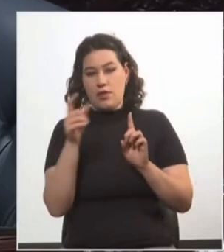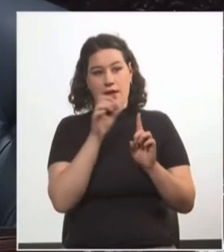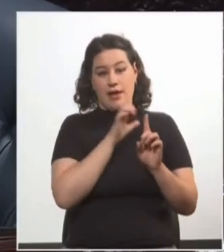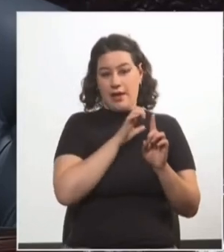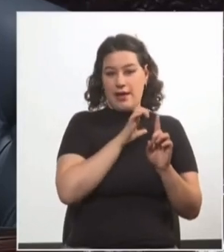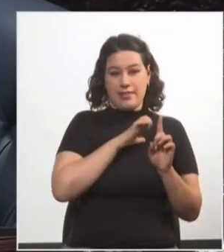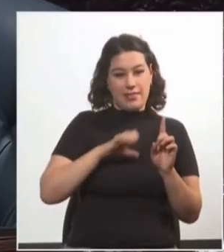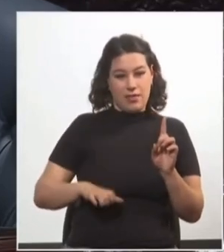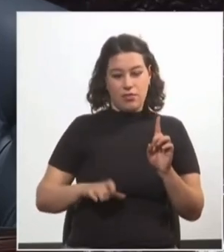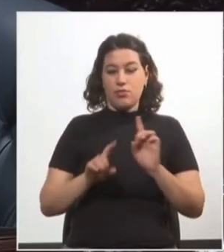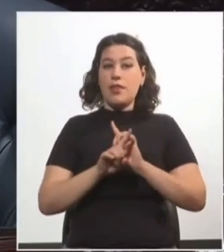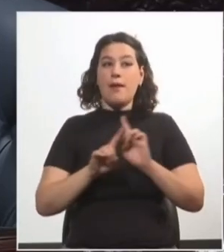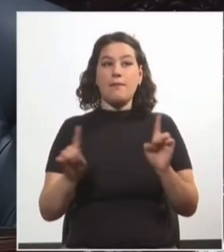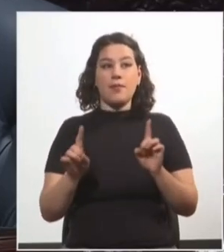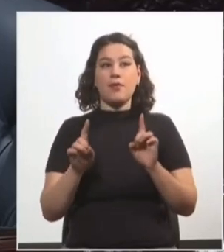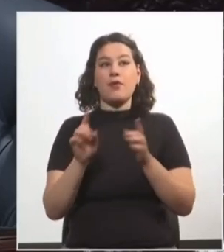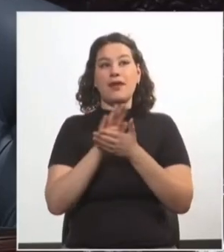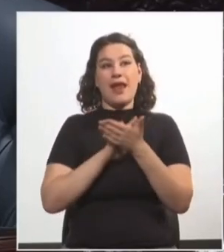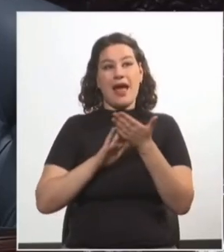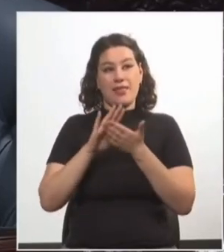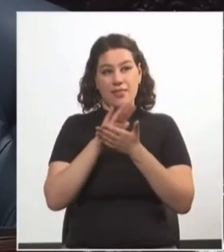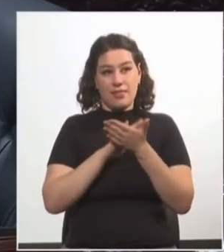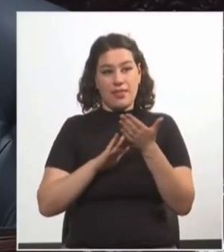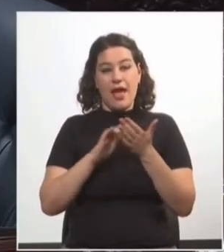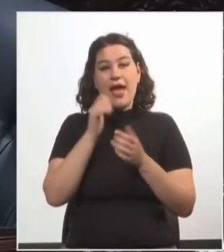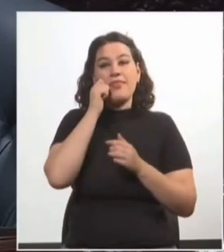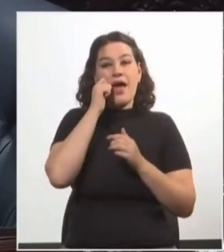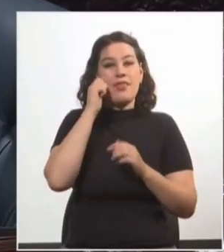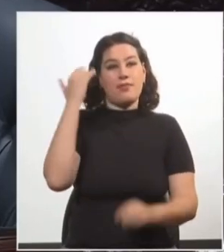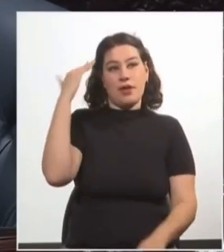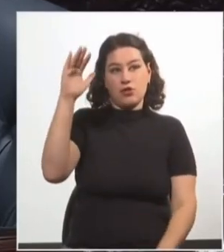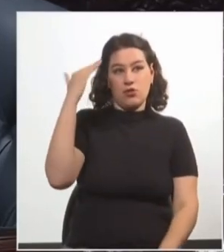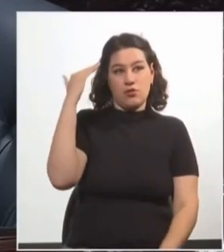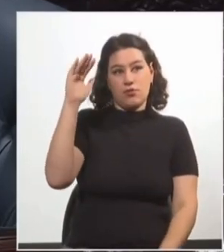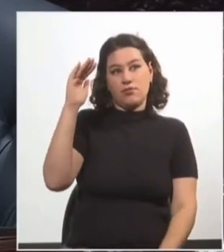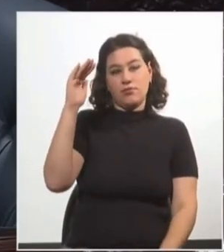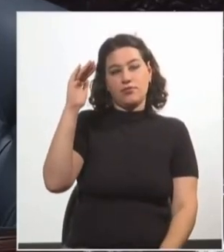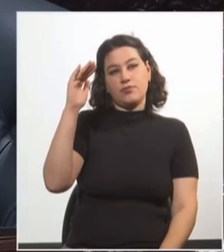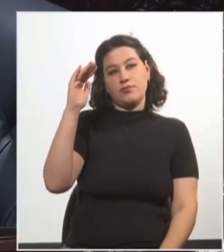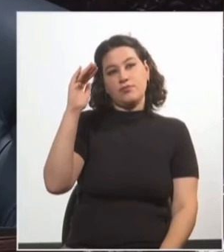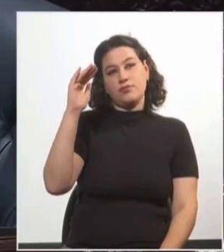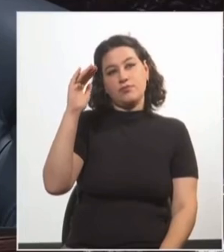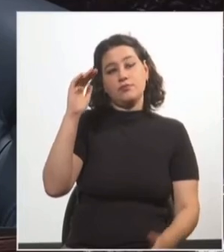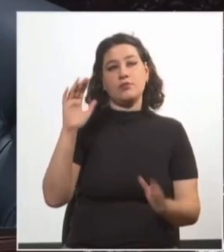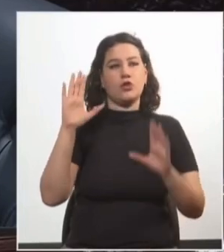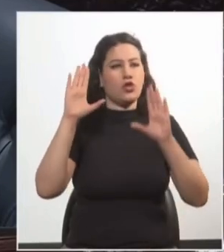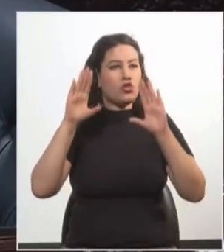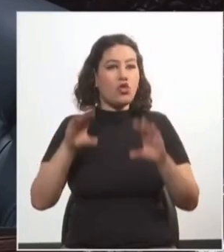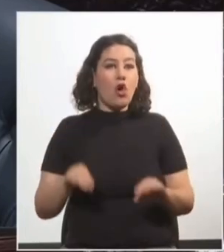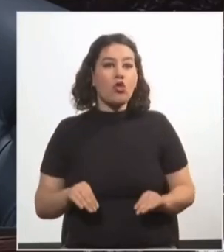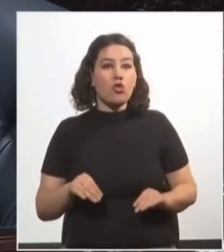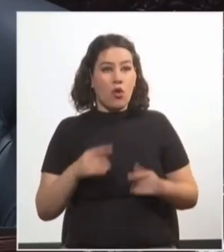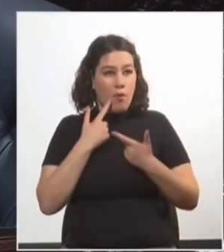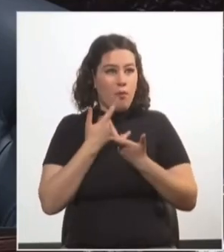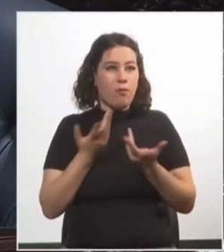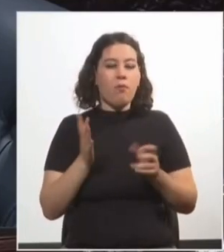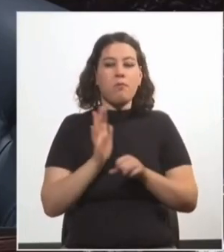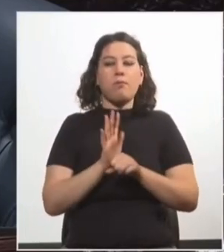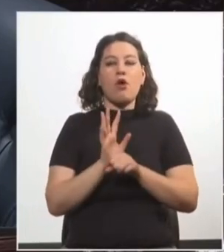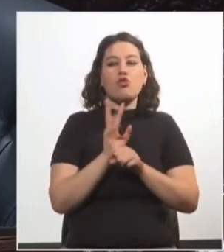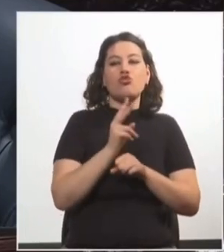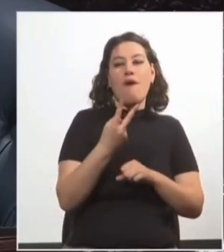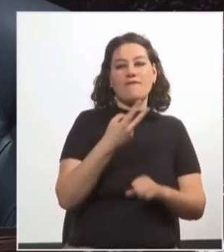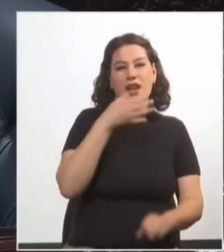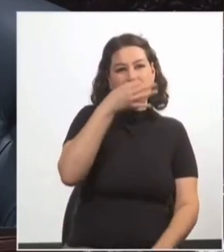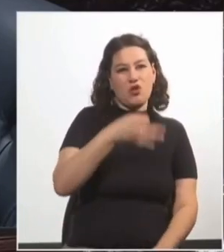se erradicó en todo ese tiempo la causal de edad avanzada. Bueno, todo indica que hay un doble discurso en esto. Eso es